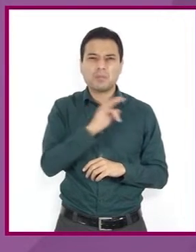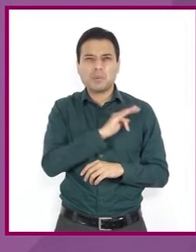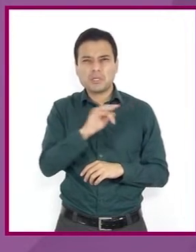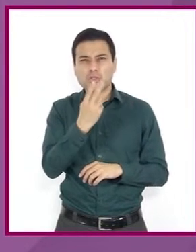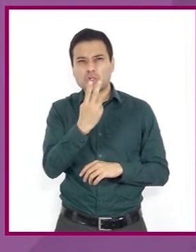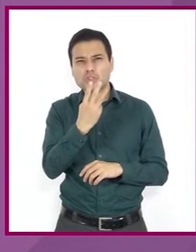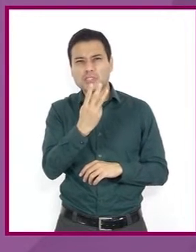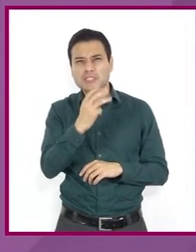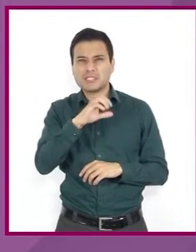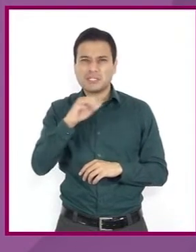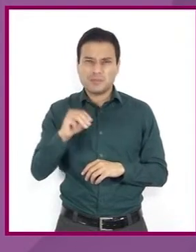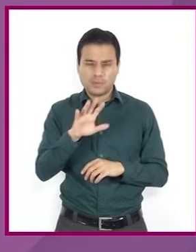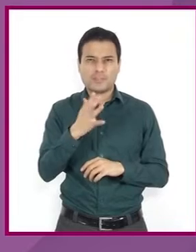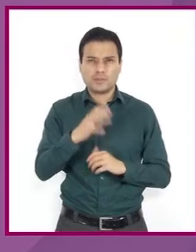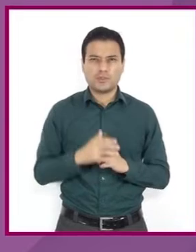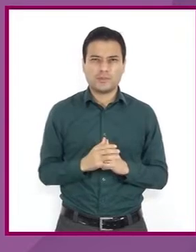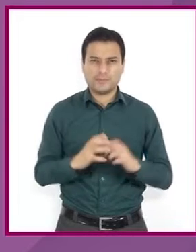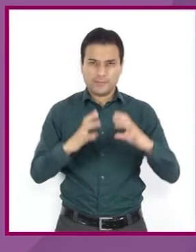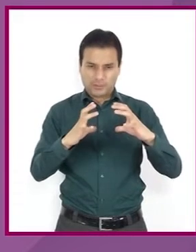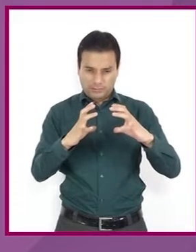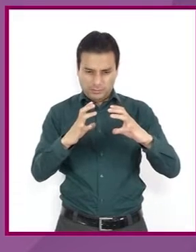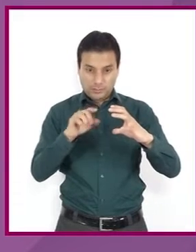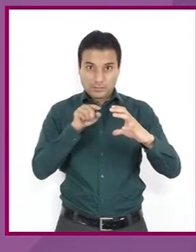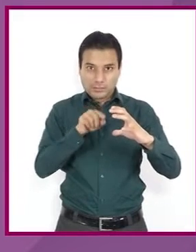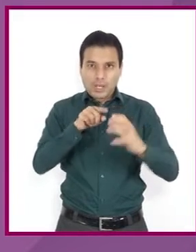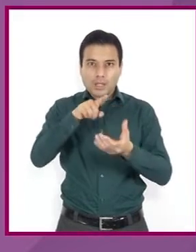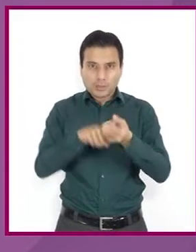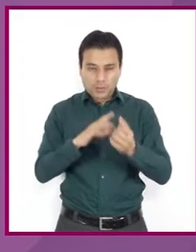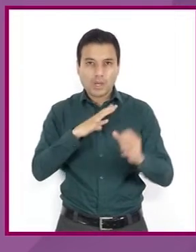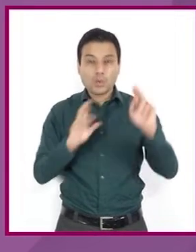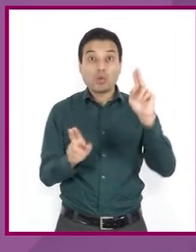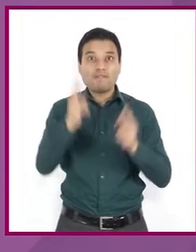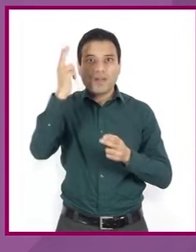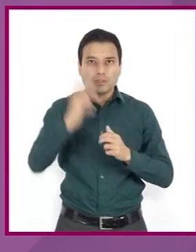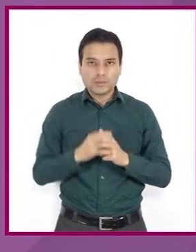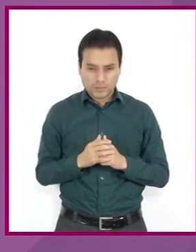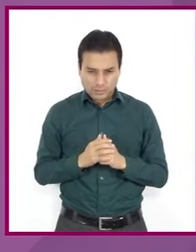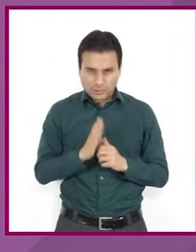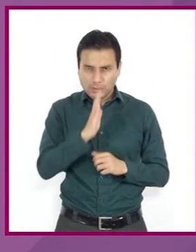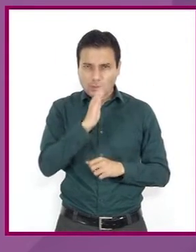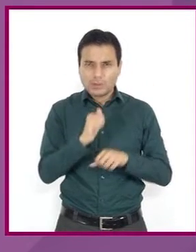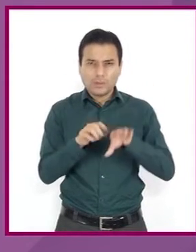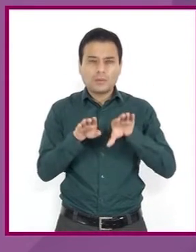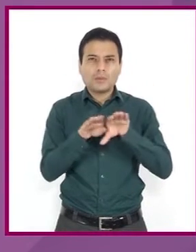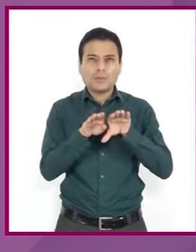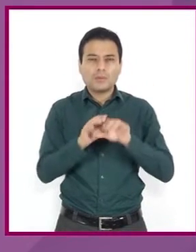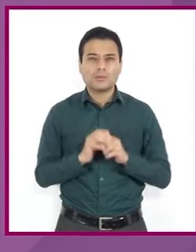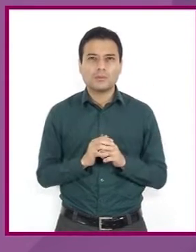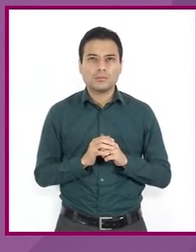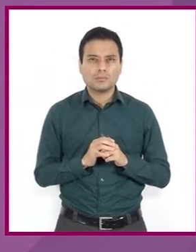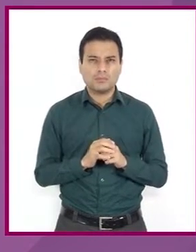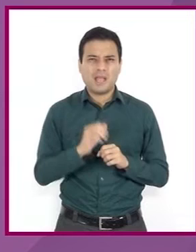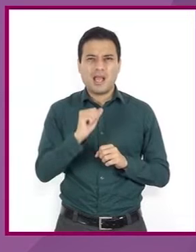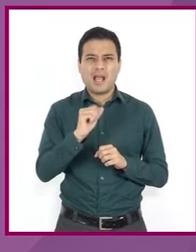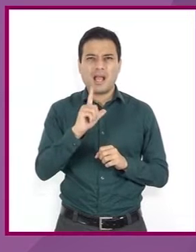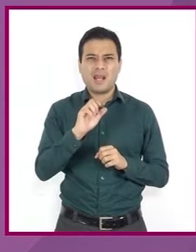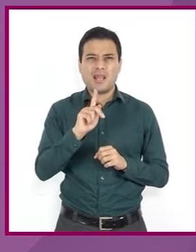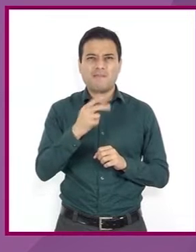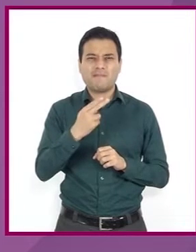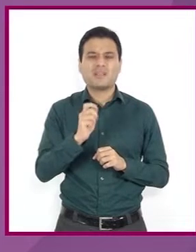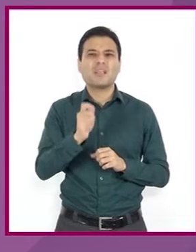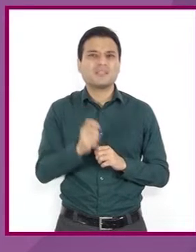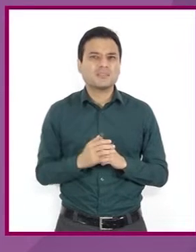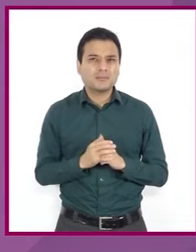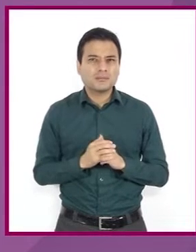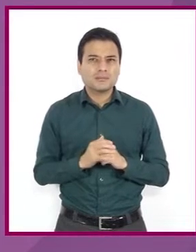centímetros, pero el espacio cósmico estaba ahí, sin disminución de tamaño. ¿Qué creen que es el Aleph? ¿De